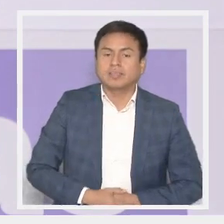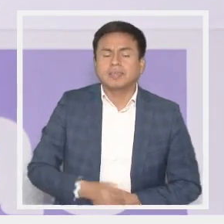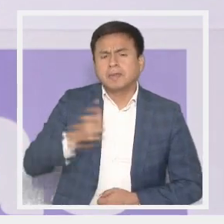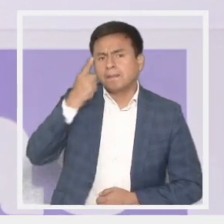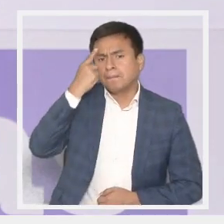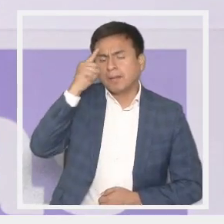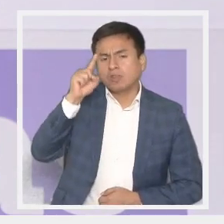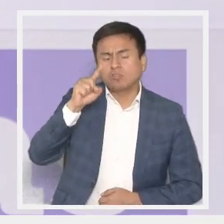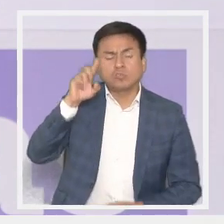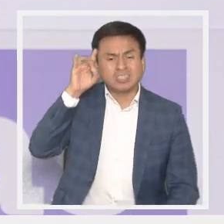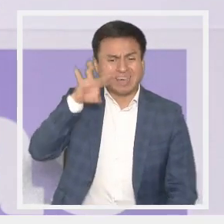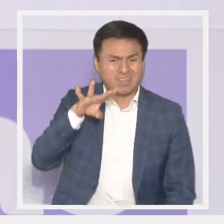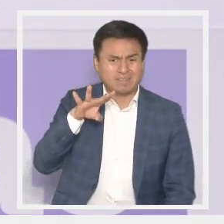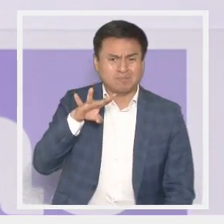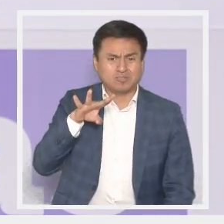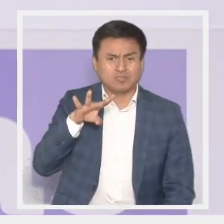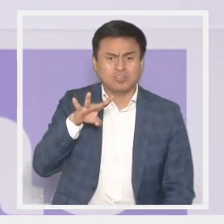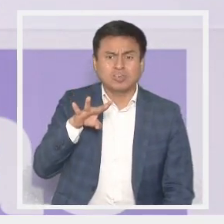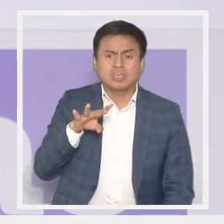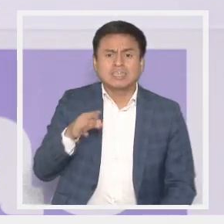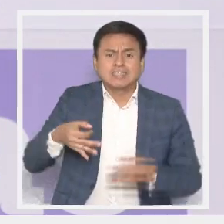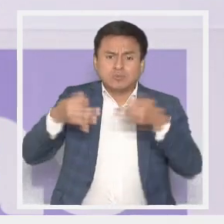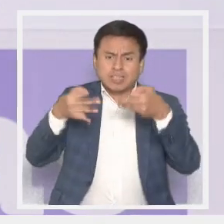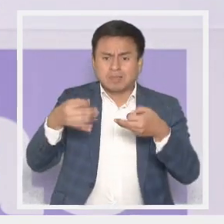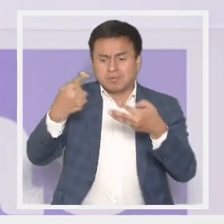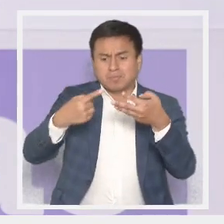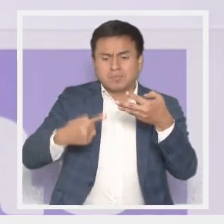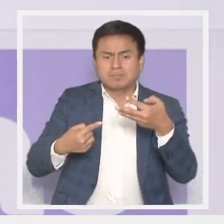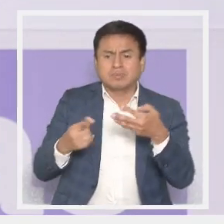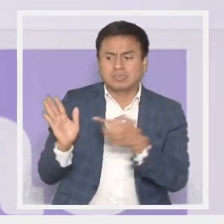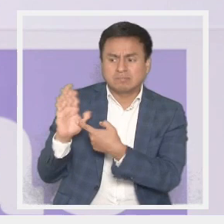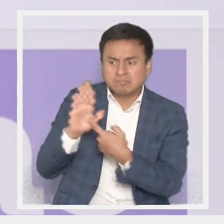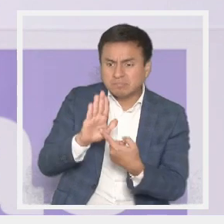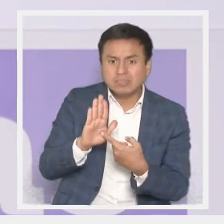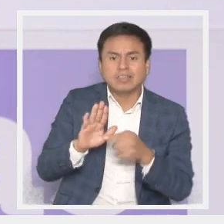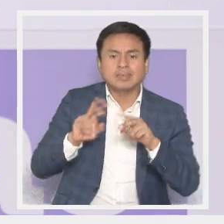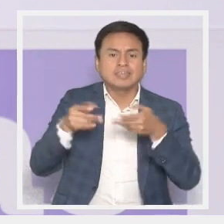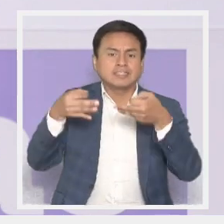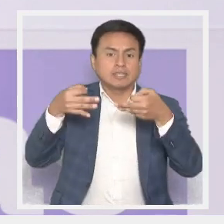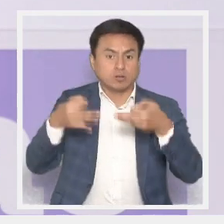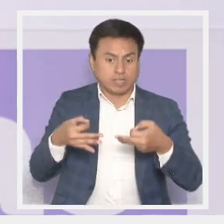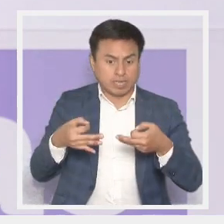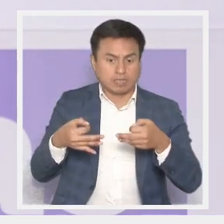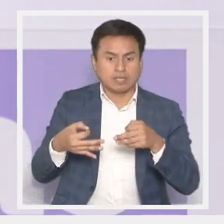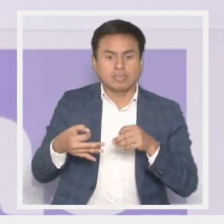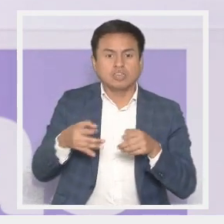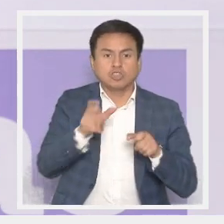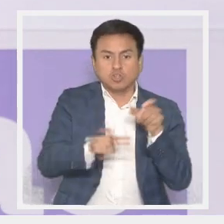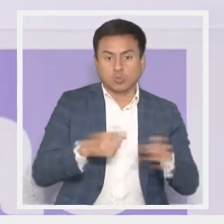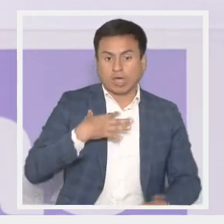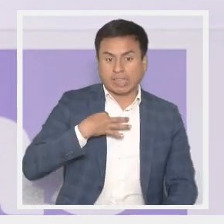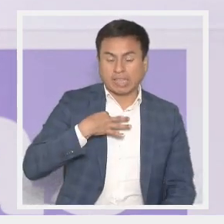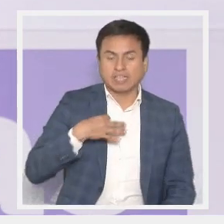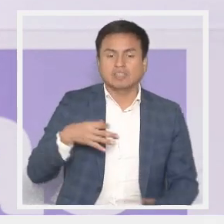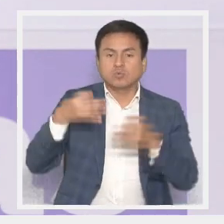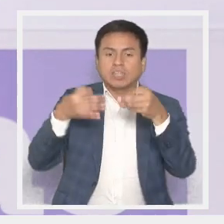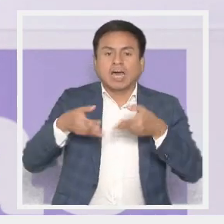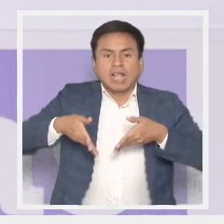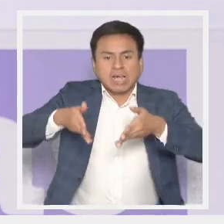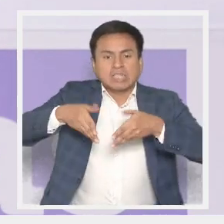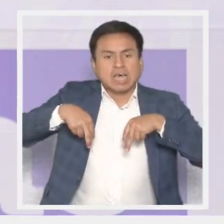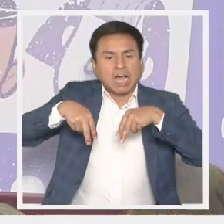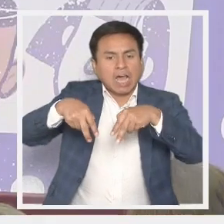Pero sabemos que la seguridad tiene diferentes expresiones. Es la seguridad ciudadana, es la seguridad en las